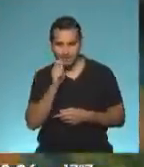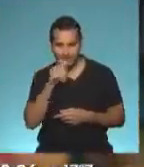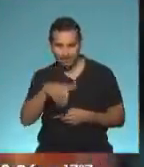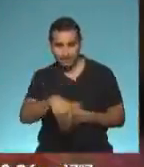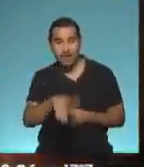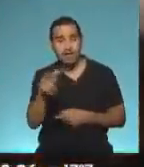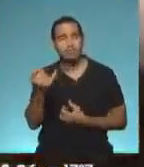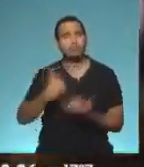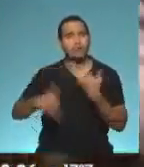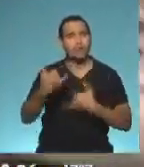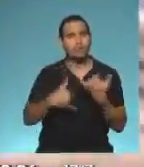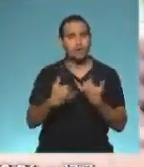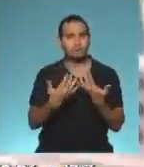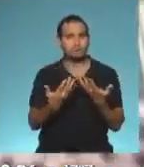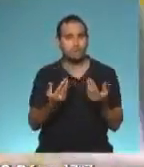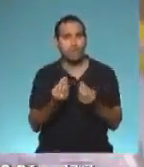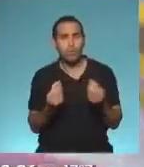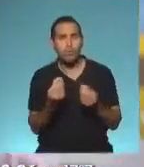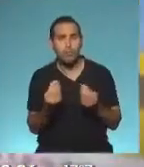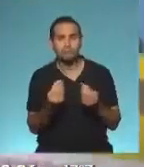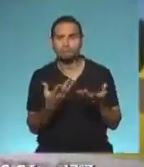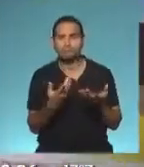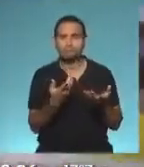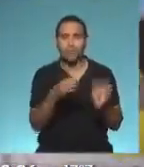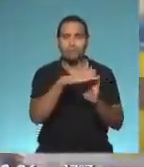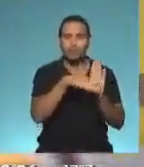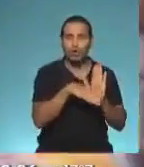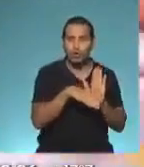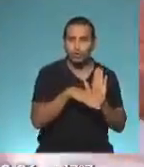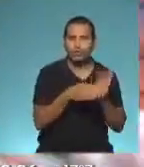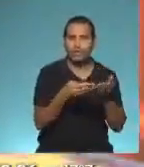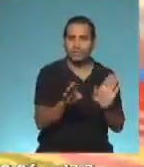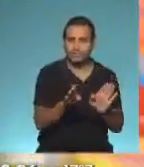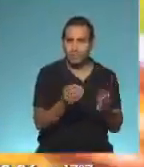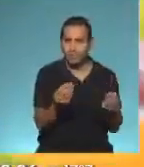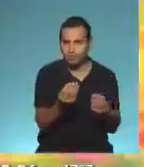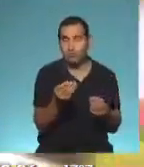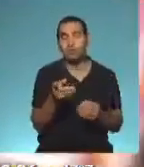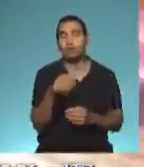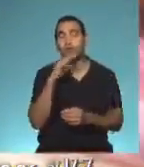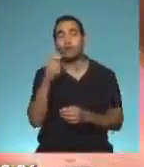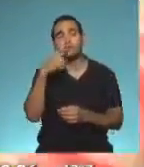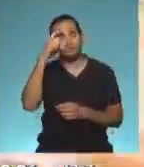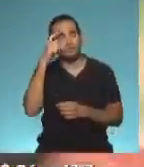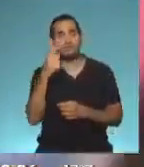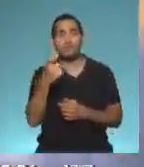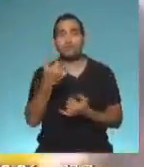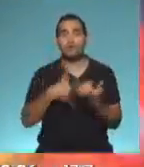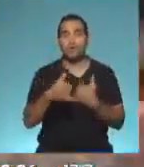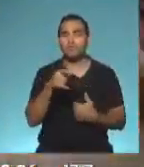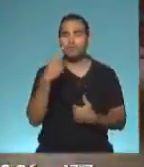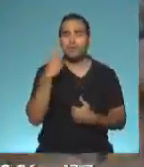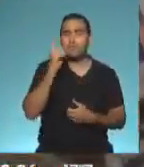él nos va a contar cómo fue y cómo es este protocolo de apertura josé bueno cuáles fueron las primeras